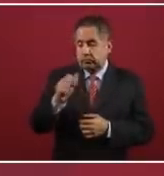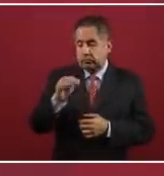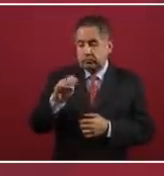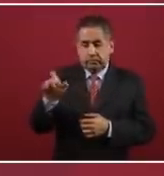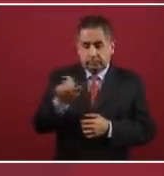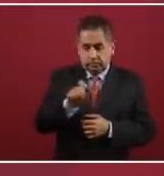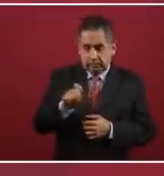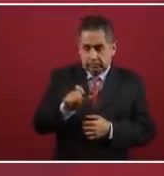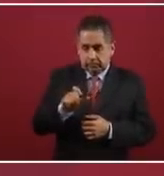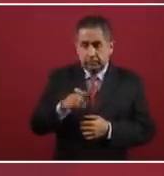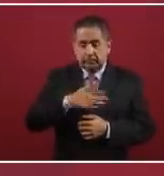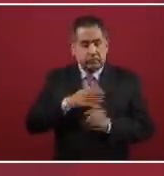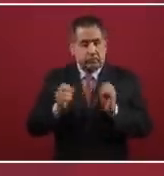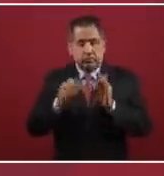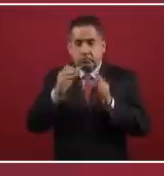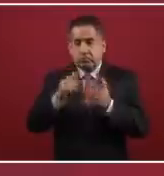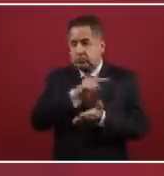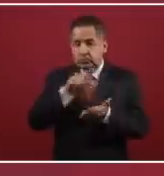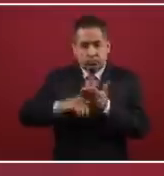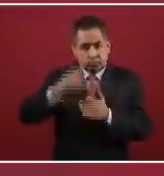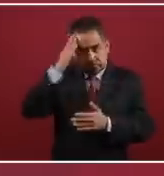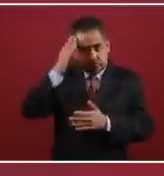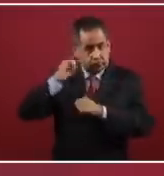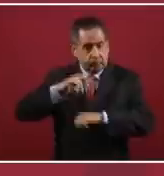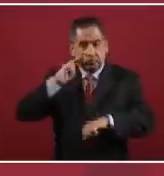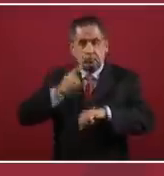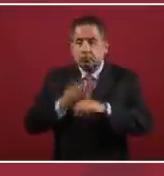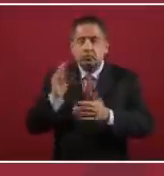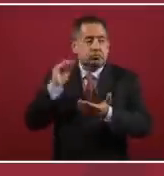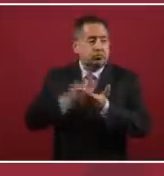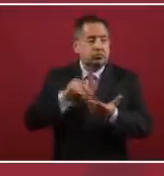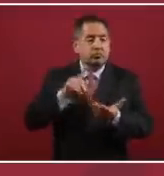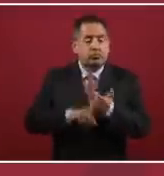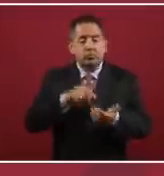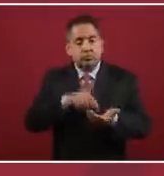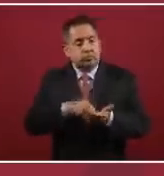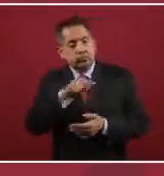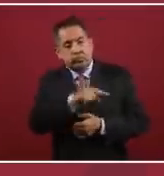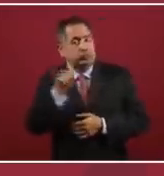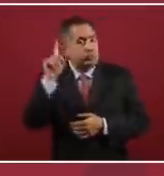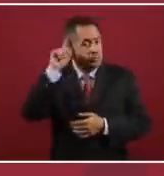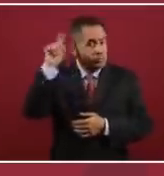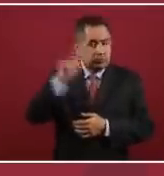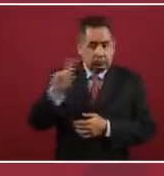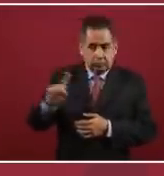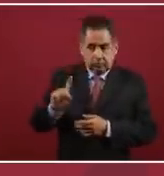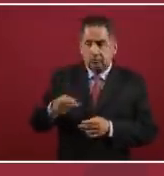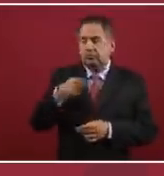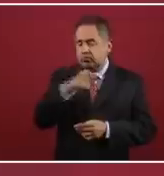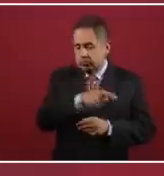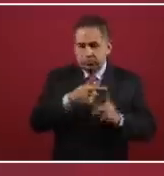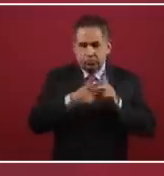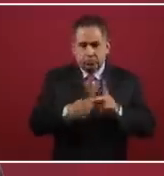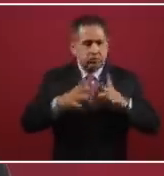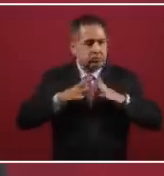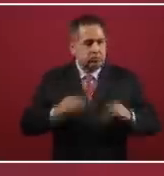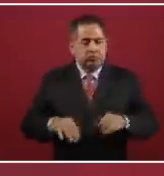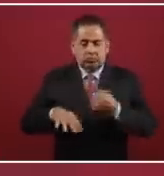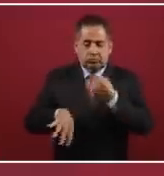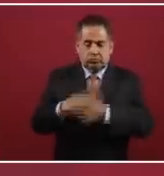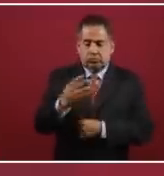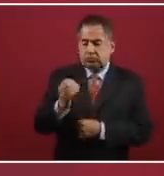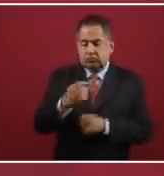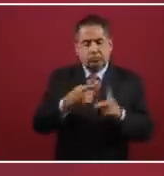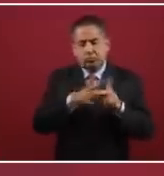a estar, nuestra sede va a estar instalada en Zacatecas a partir del 14 de octubre.